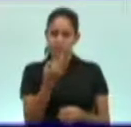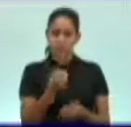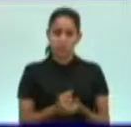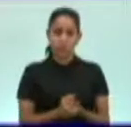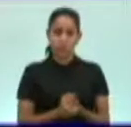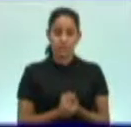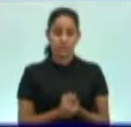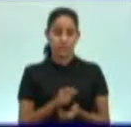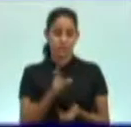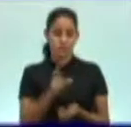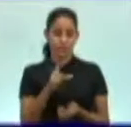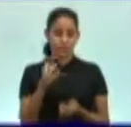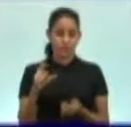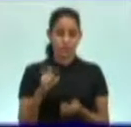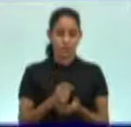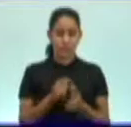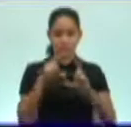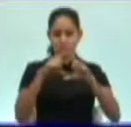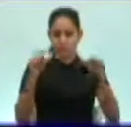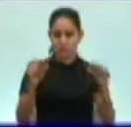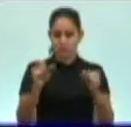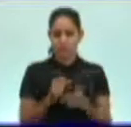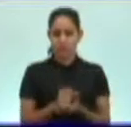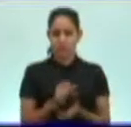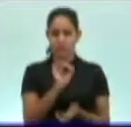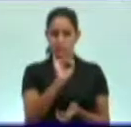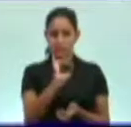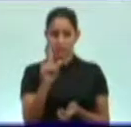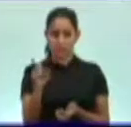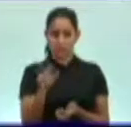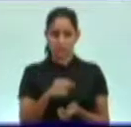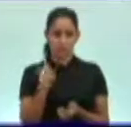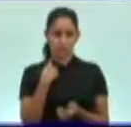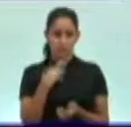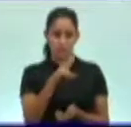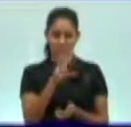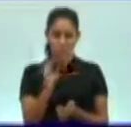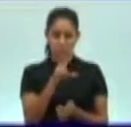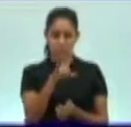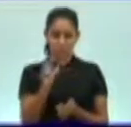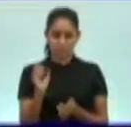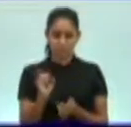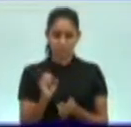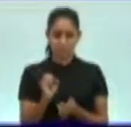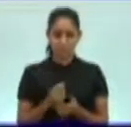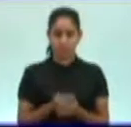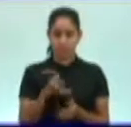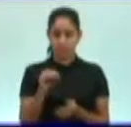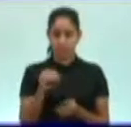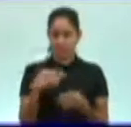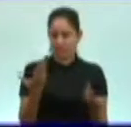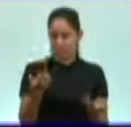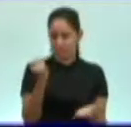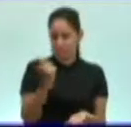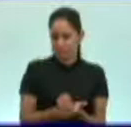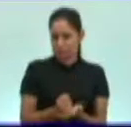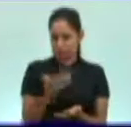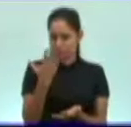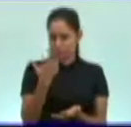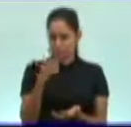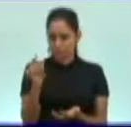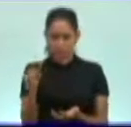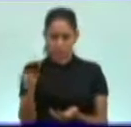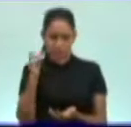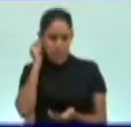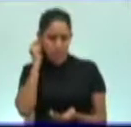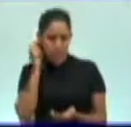número 71 del año 2020 fue dictada por nuestra ministra de Educación el